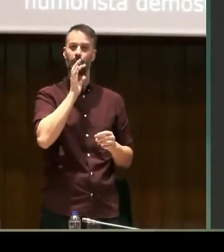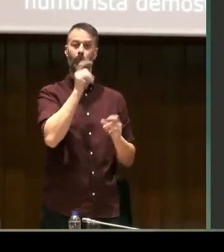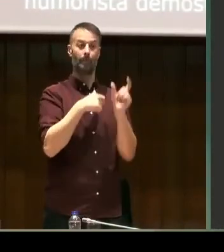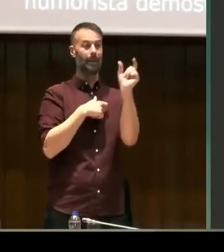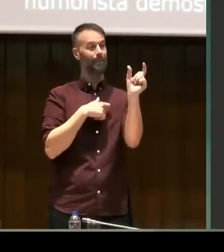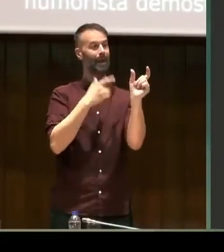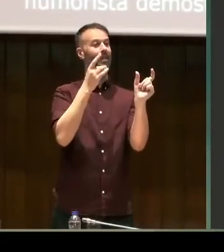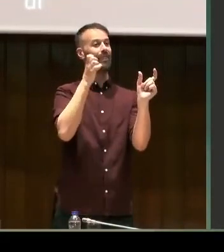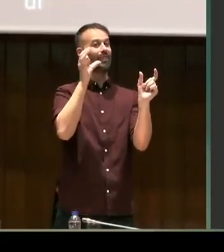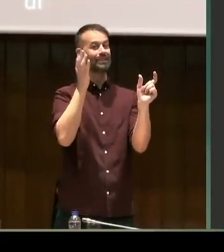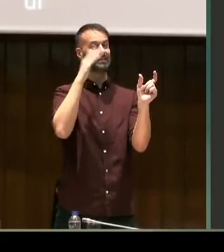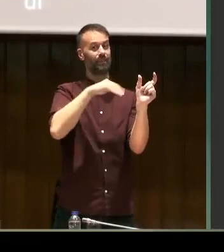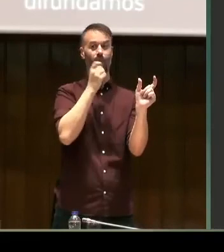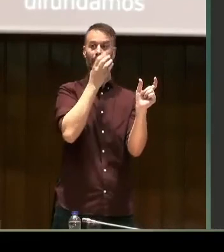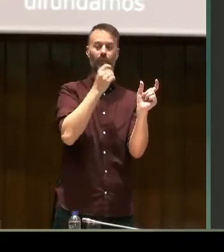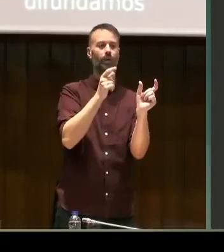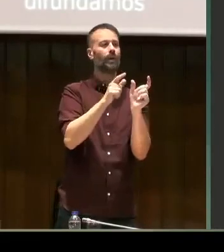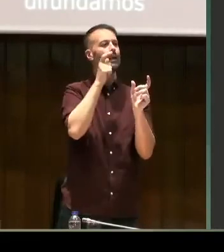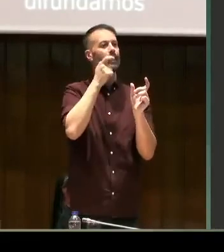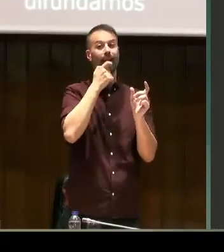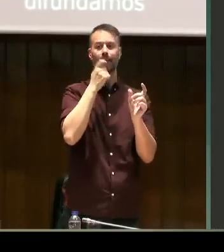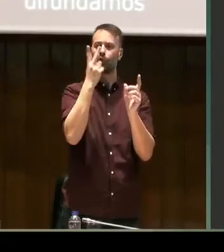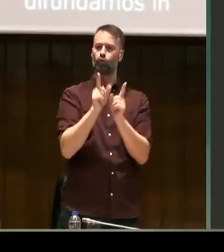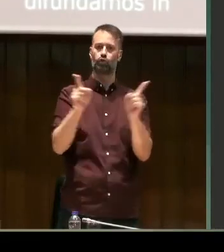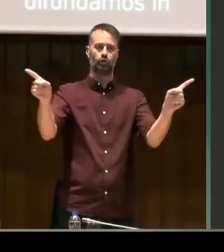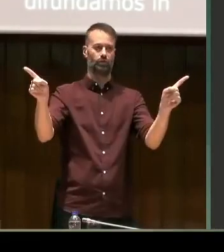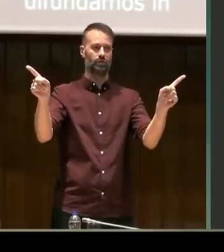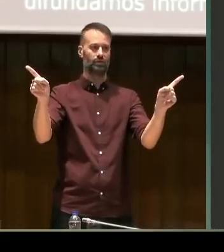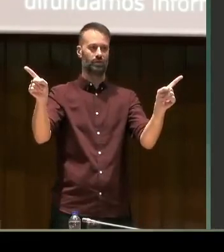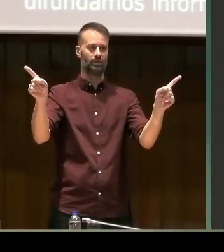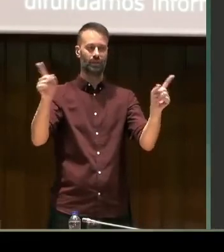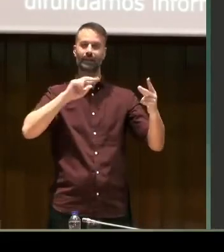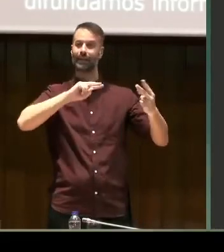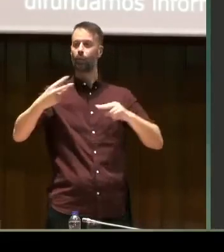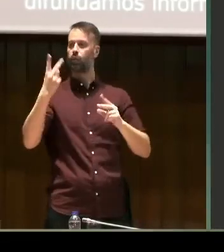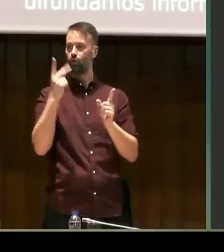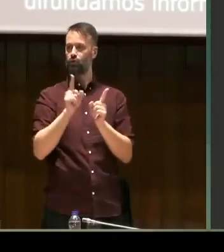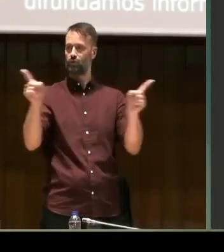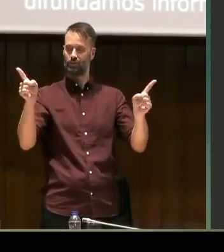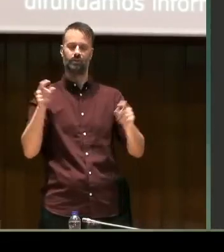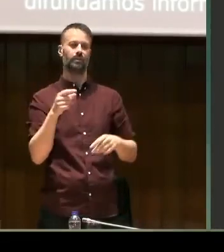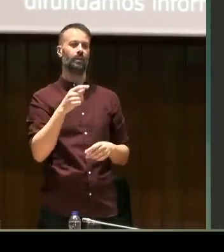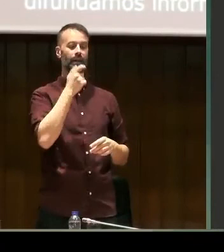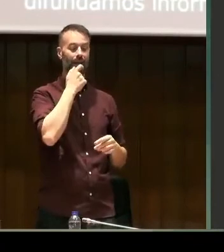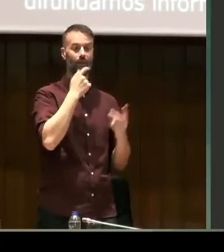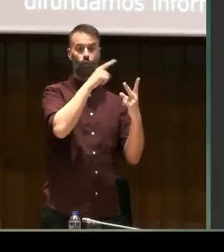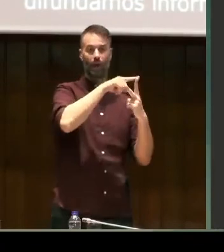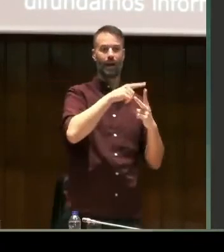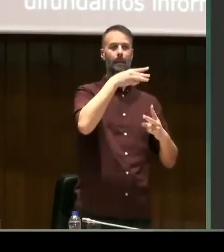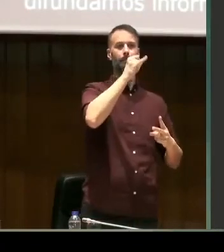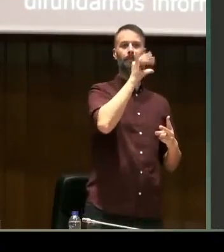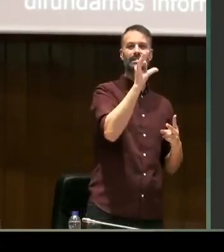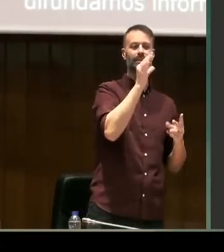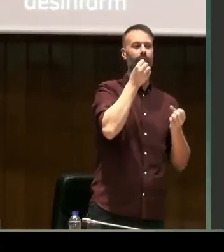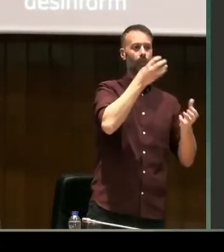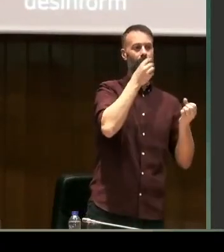Desinformación se llamaría. Es curioso porque desinformación en inglés tiene dos posibles traducciones. Por